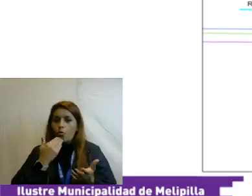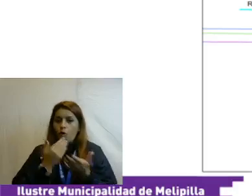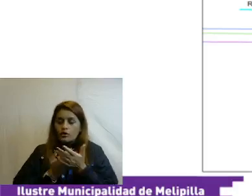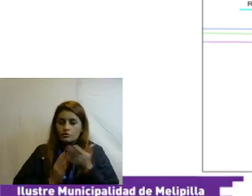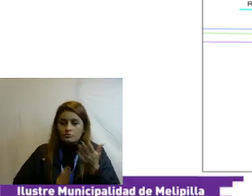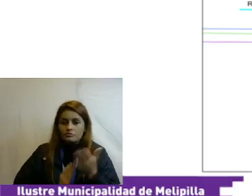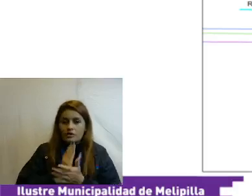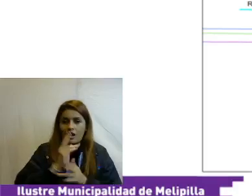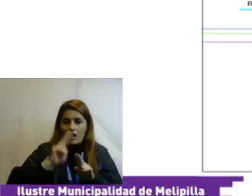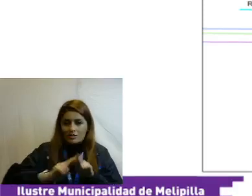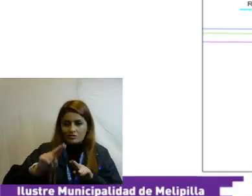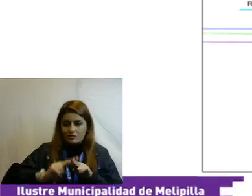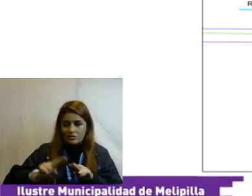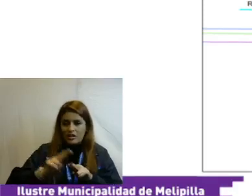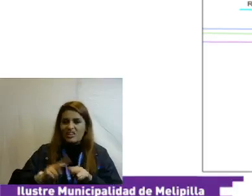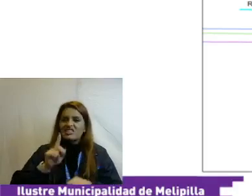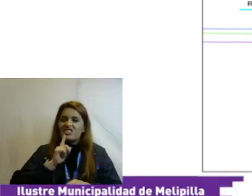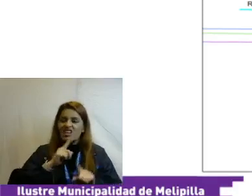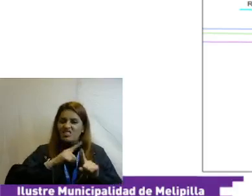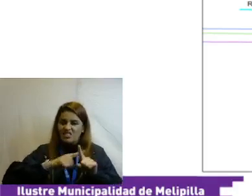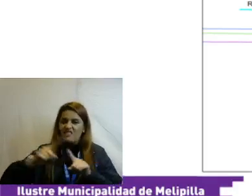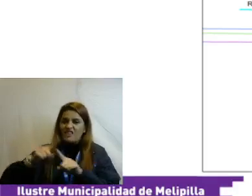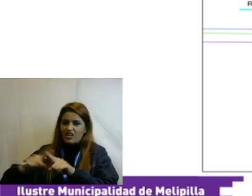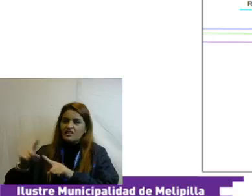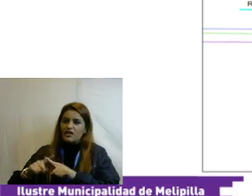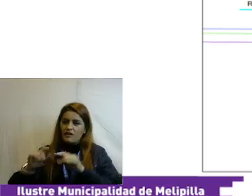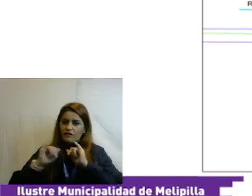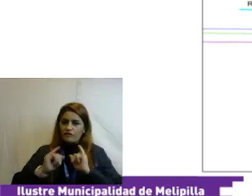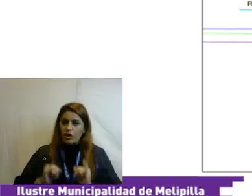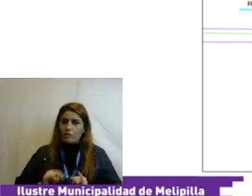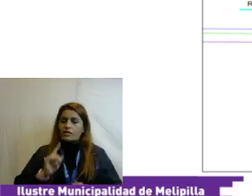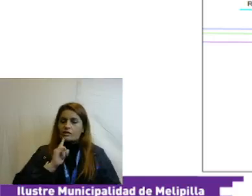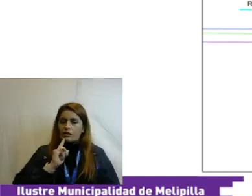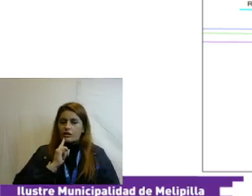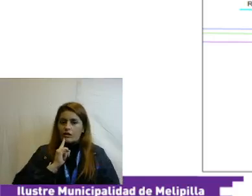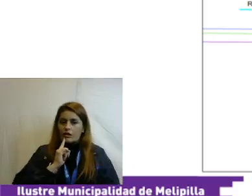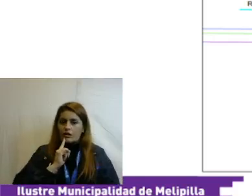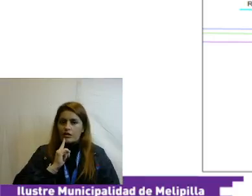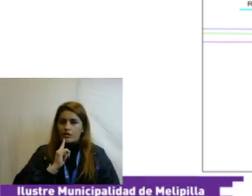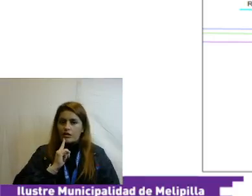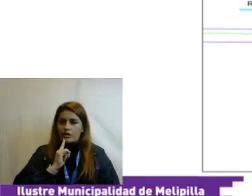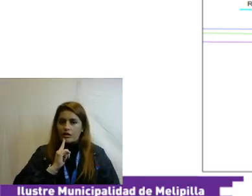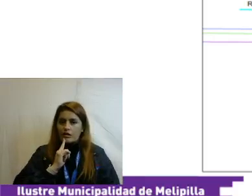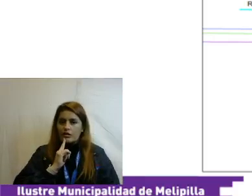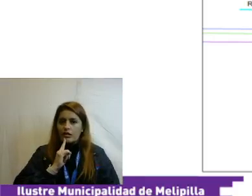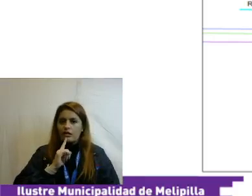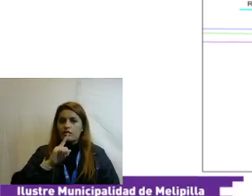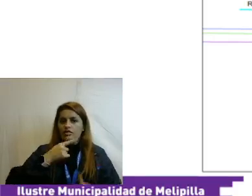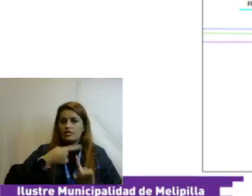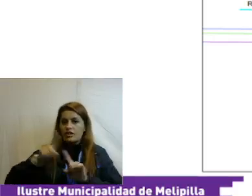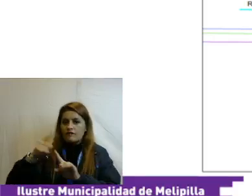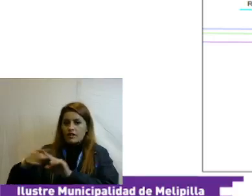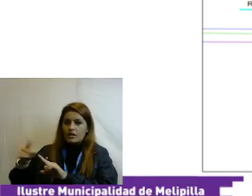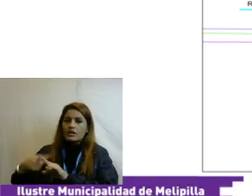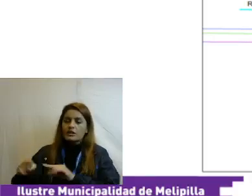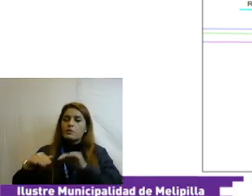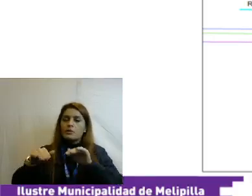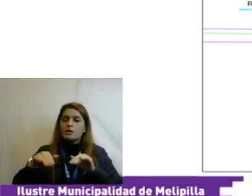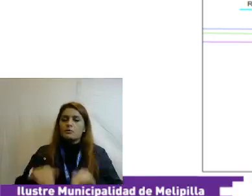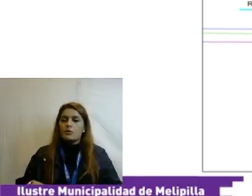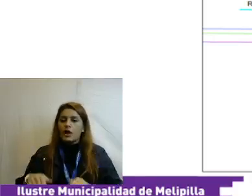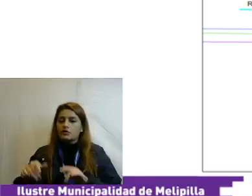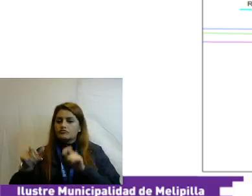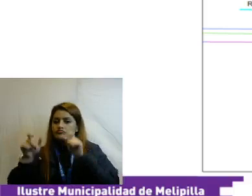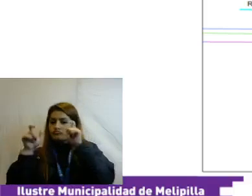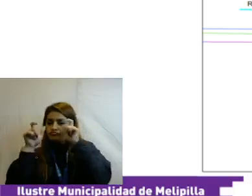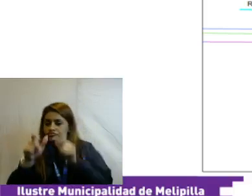ejecutar, vienen distintos pasos, ¿no es cierto?, que corresponden a recepciones que va haciendo la misma Unidad Operativa de Control de